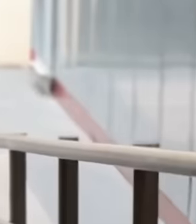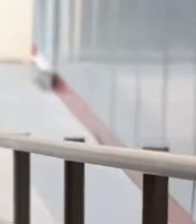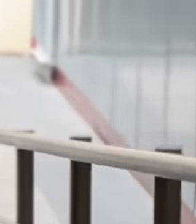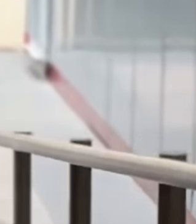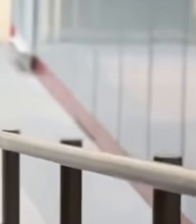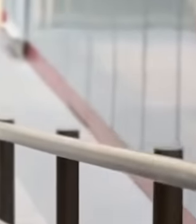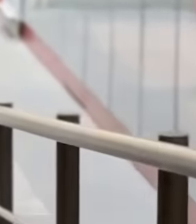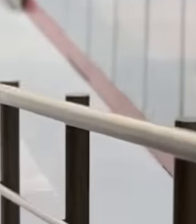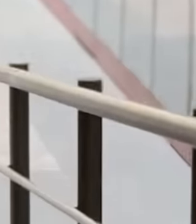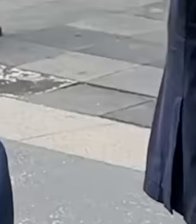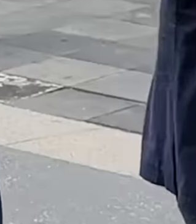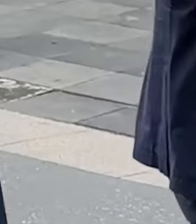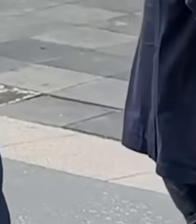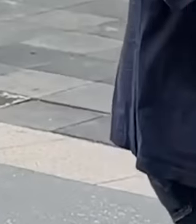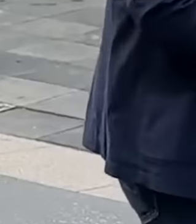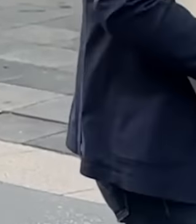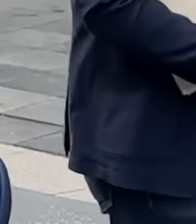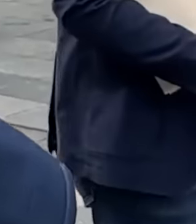excepcional.